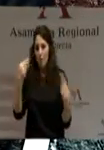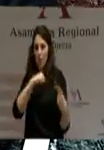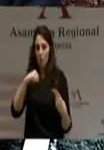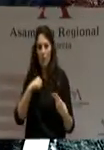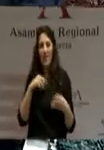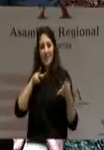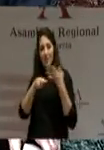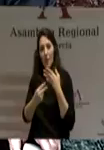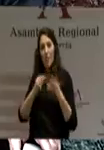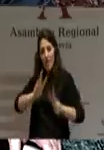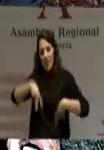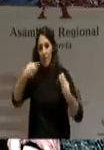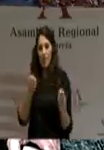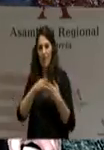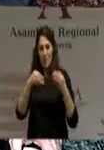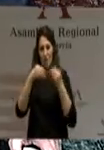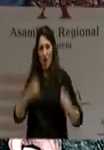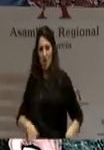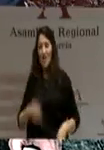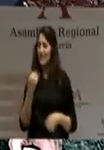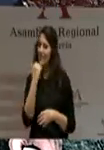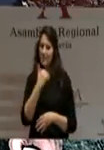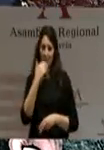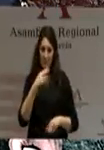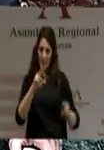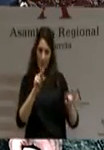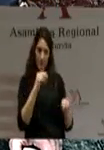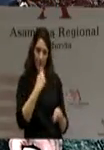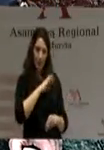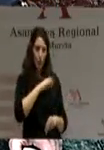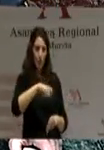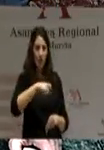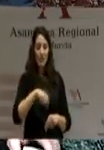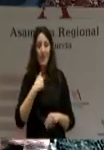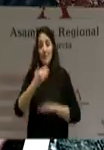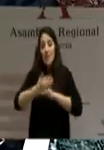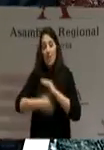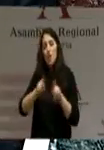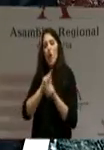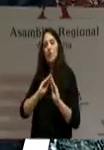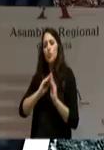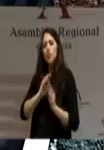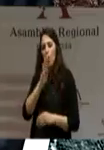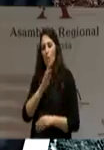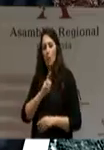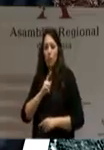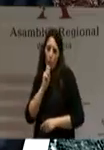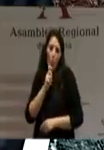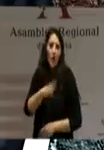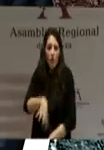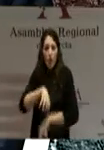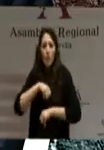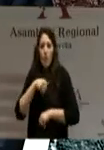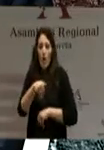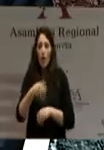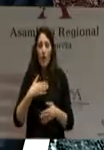y regeneración democrática. Y con esto concluyo, señor presidente. Limitación del mandato del presidente y cargos electos.